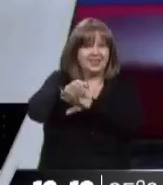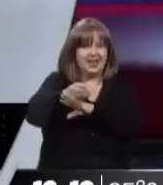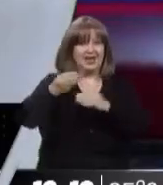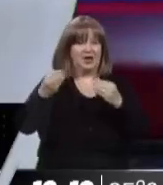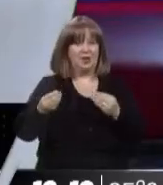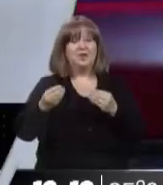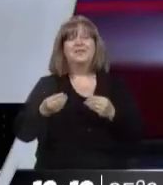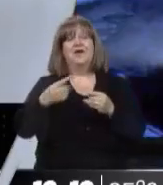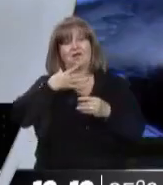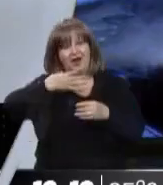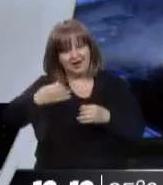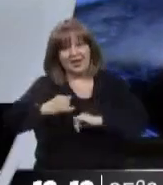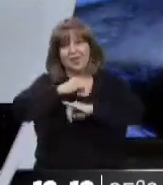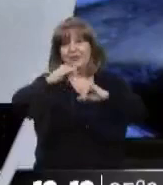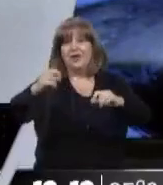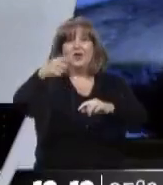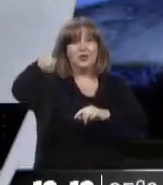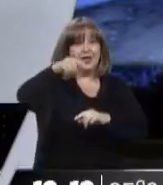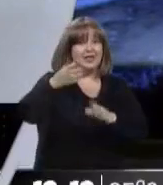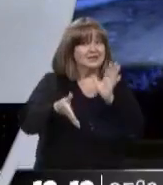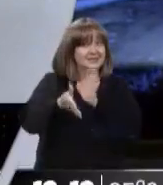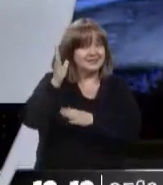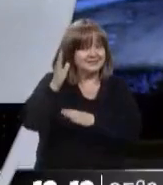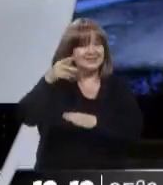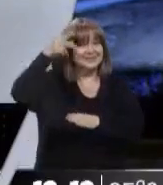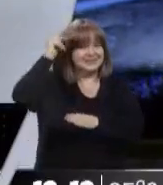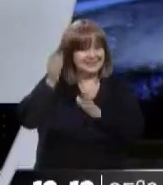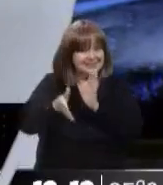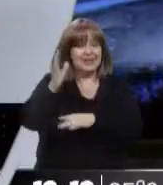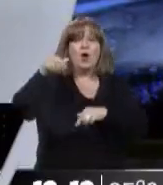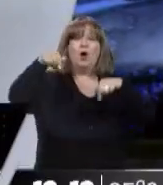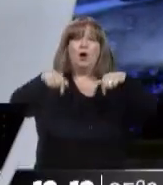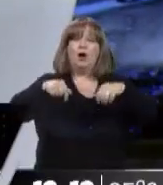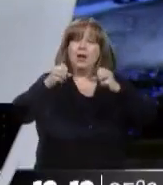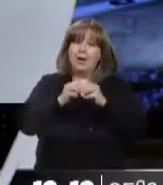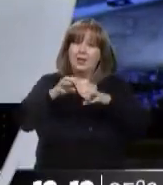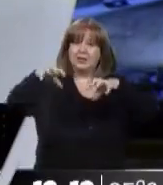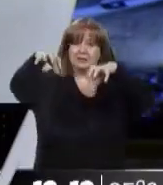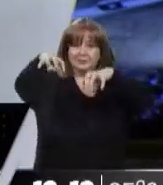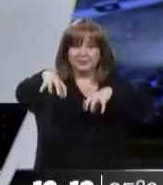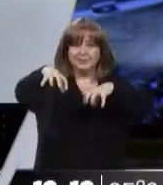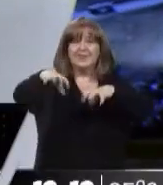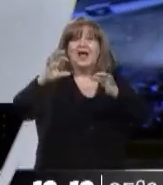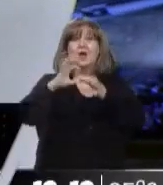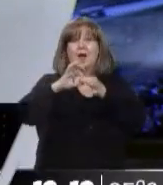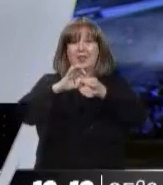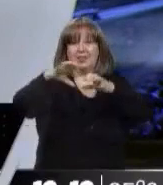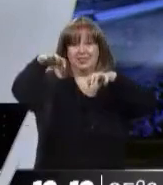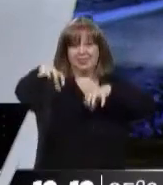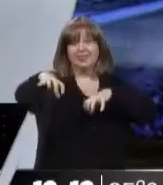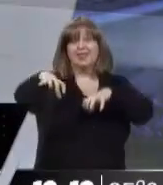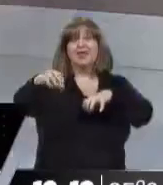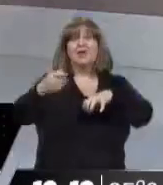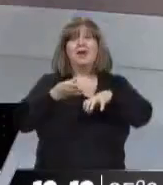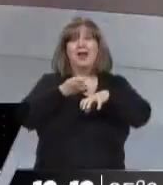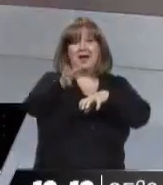sí, para todos aquellos que tengan pensado viajar al vecino país, a partir de hoy se unificaron las, diríamos, los